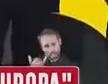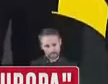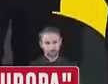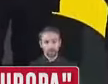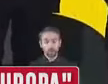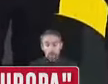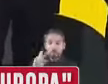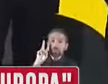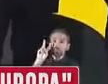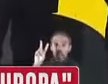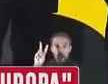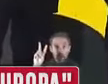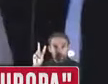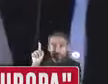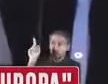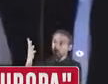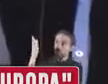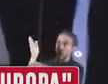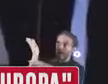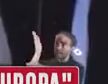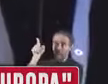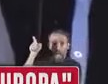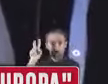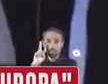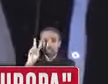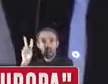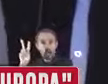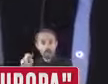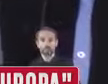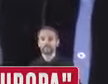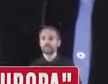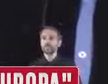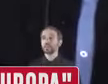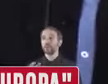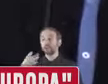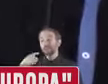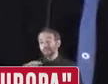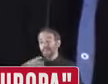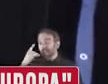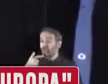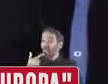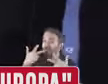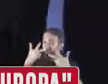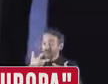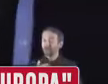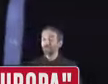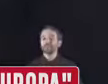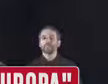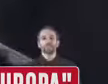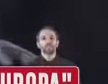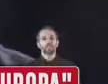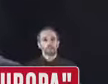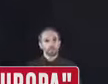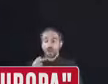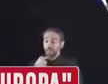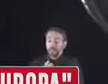mirada esas escenas yo debo decir que la escena es